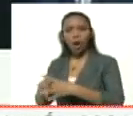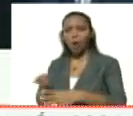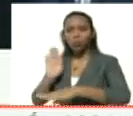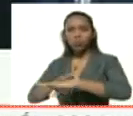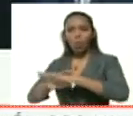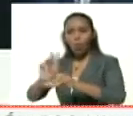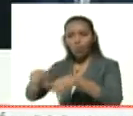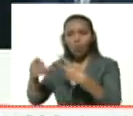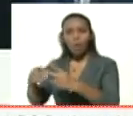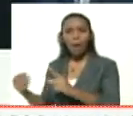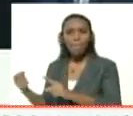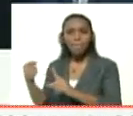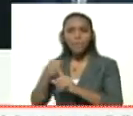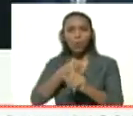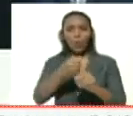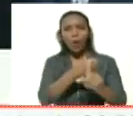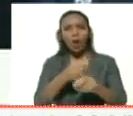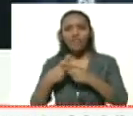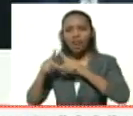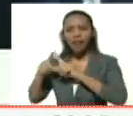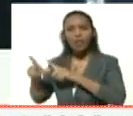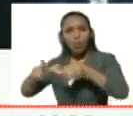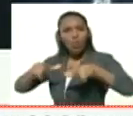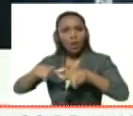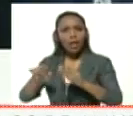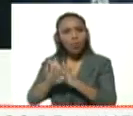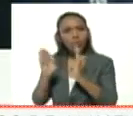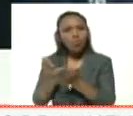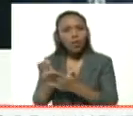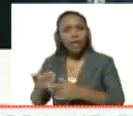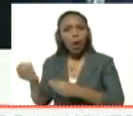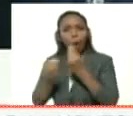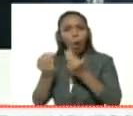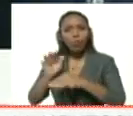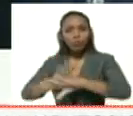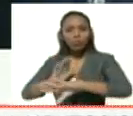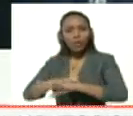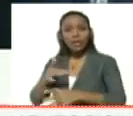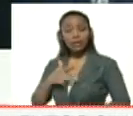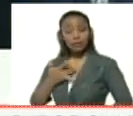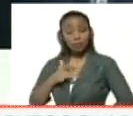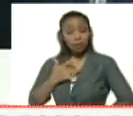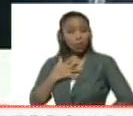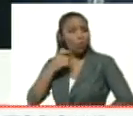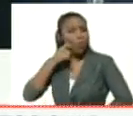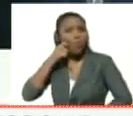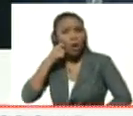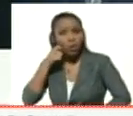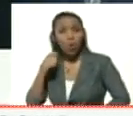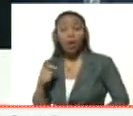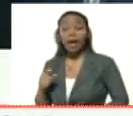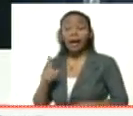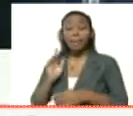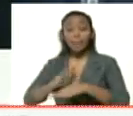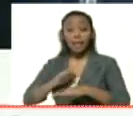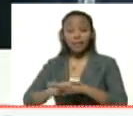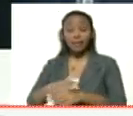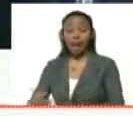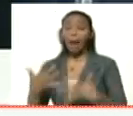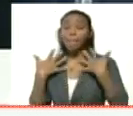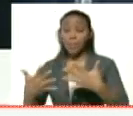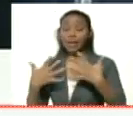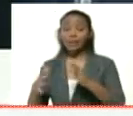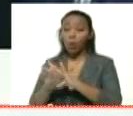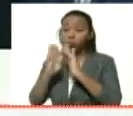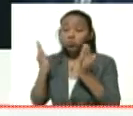nueva agresión cuando desde distintas partes del planeta y como consecuencia del sentimiento humanitario que deriva de la emergencia